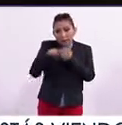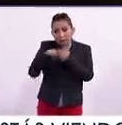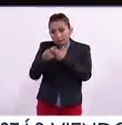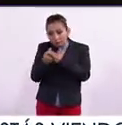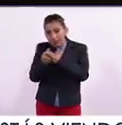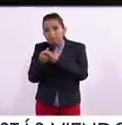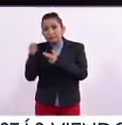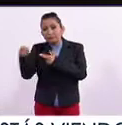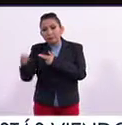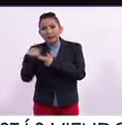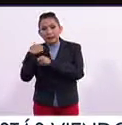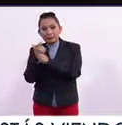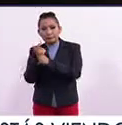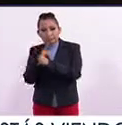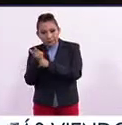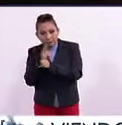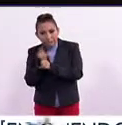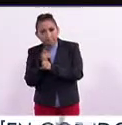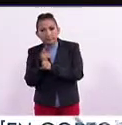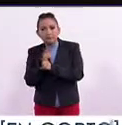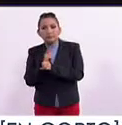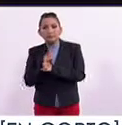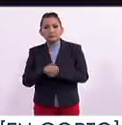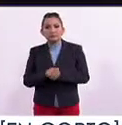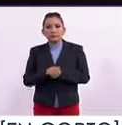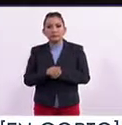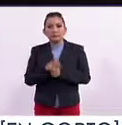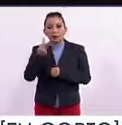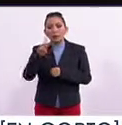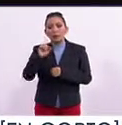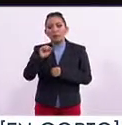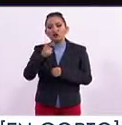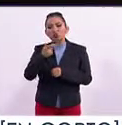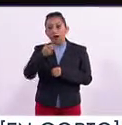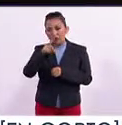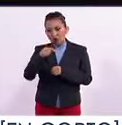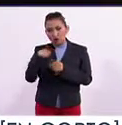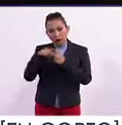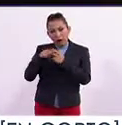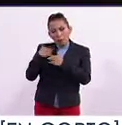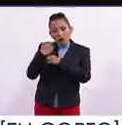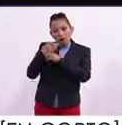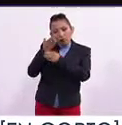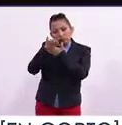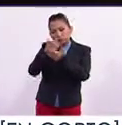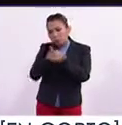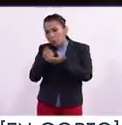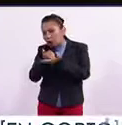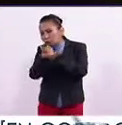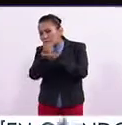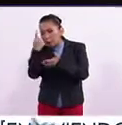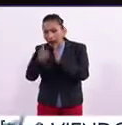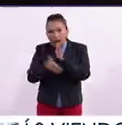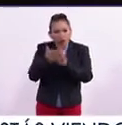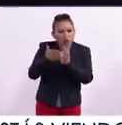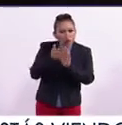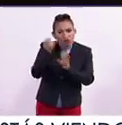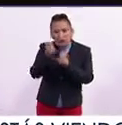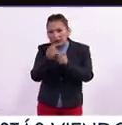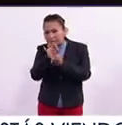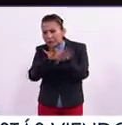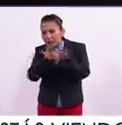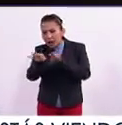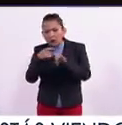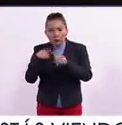licenciatura, principio del posgrado, y en la construcción un poco y en cálculo. Pero